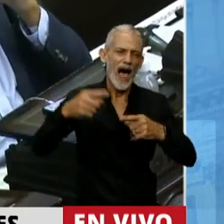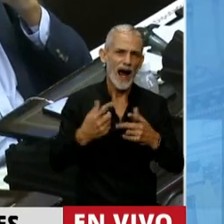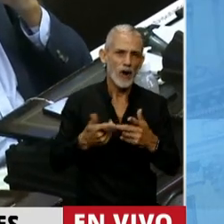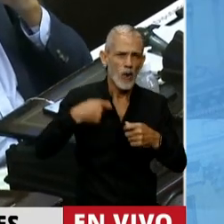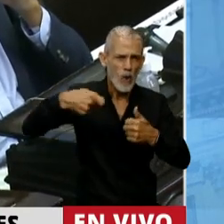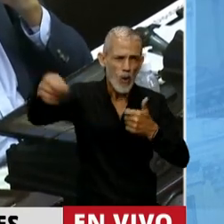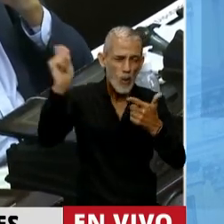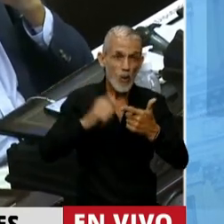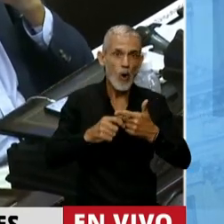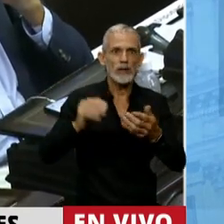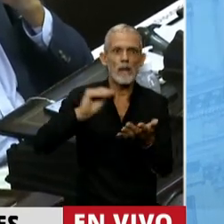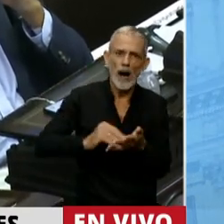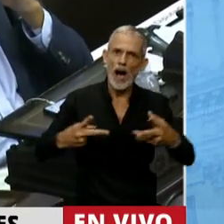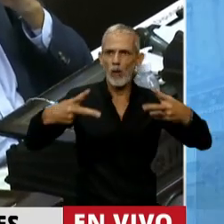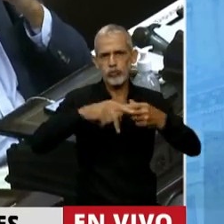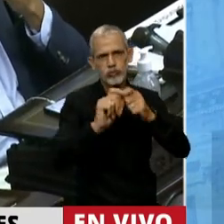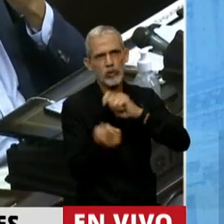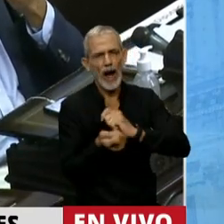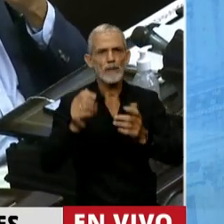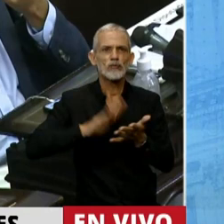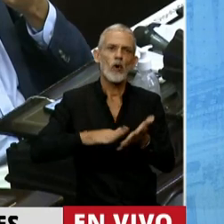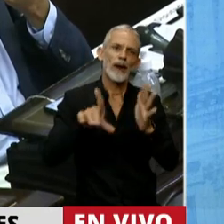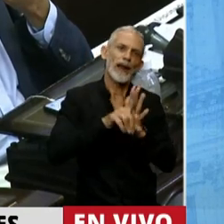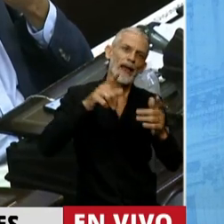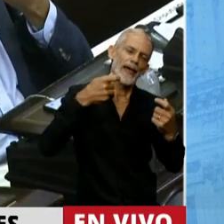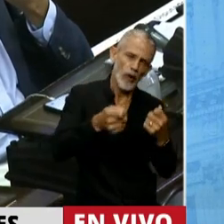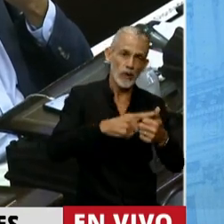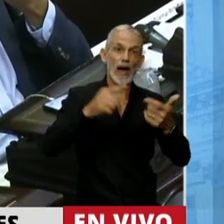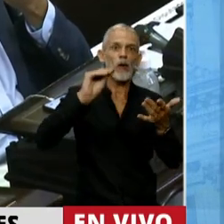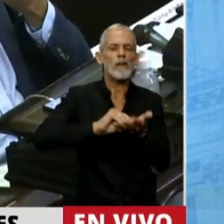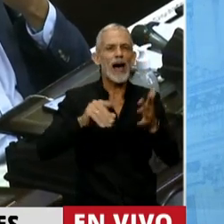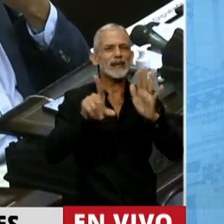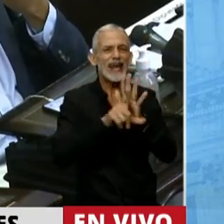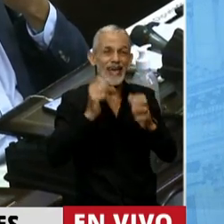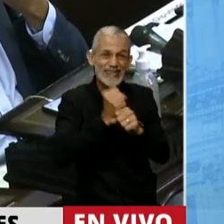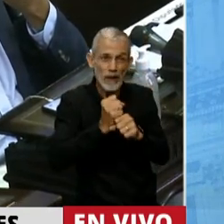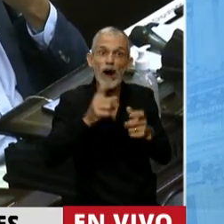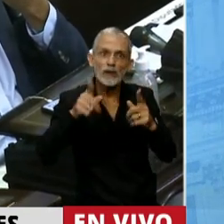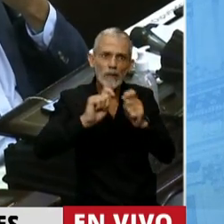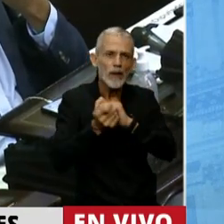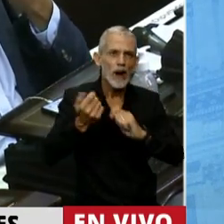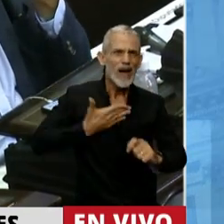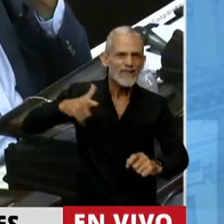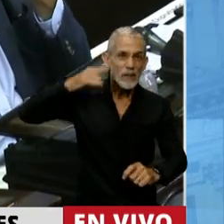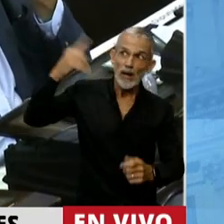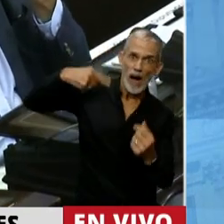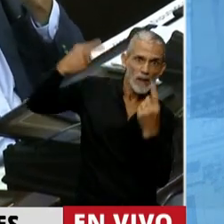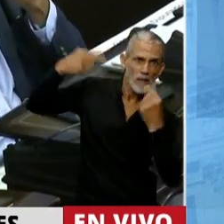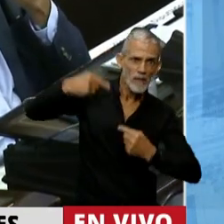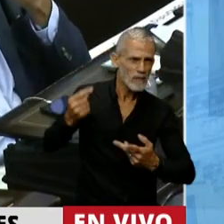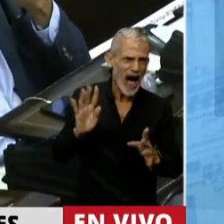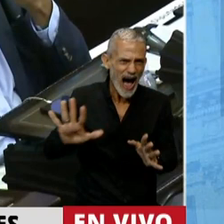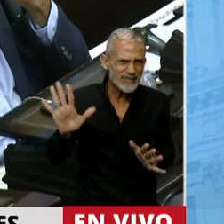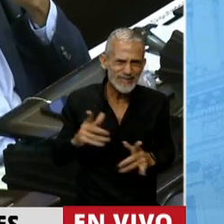nuevas reformas, más nuevas reformas previsionales, nuevas reformas laborales, porque el Fondo Monetario es un organismo